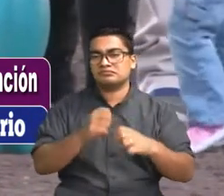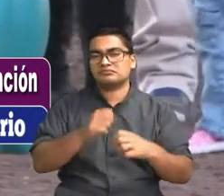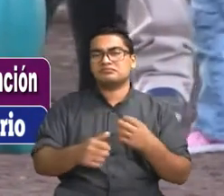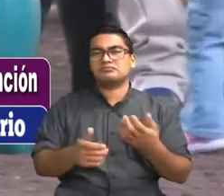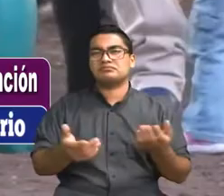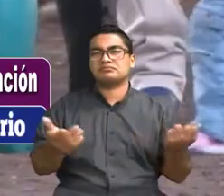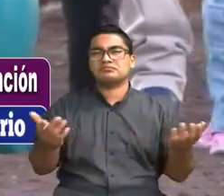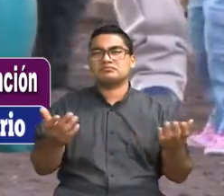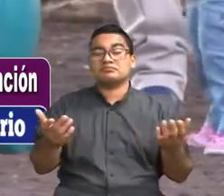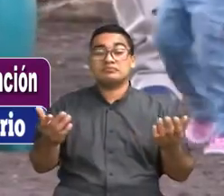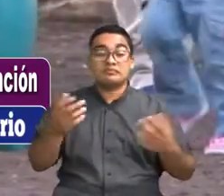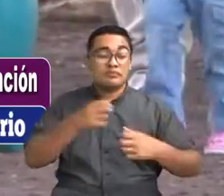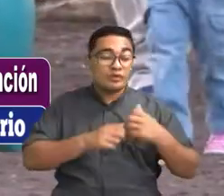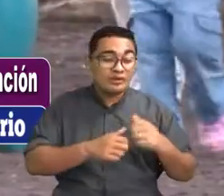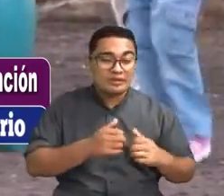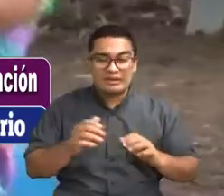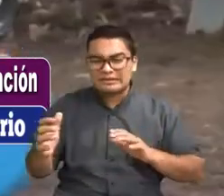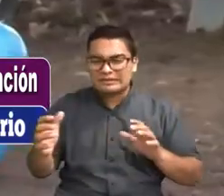¿Cómo